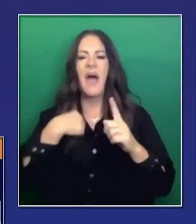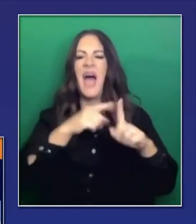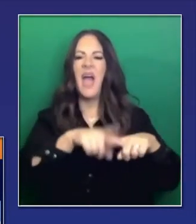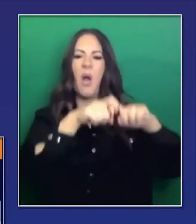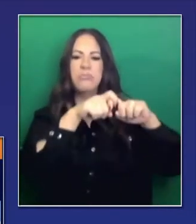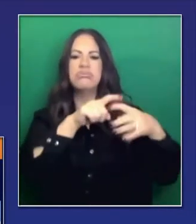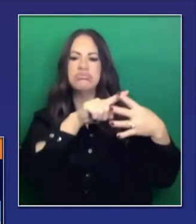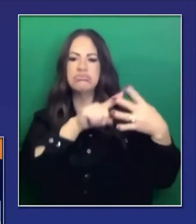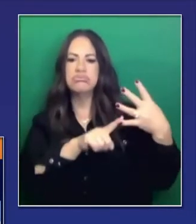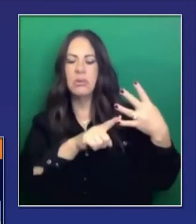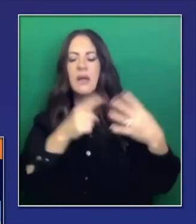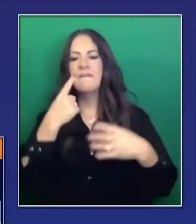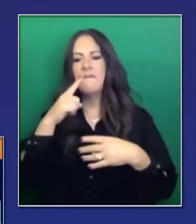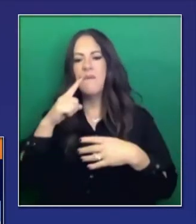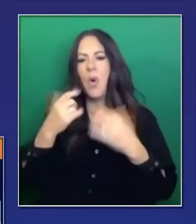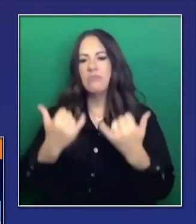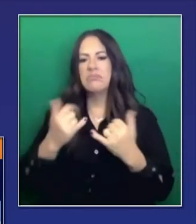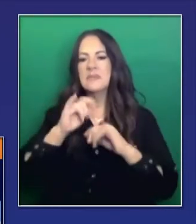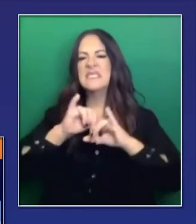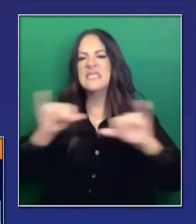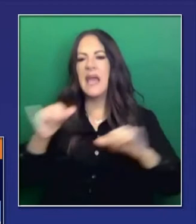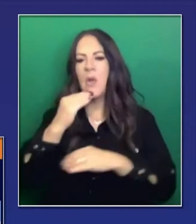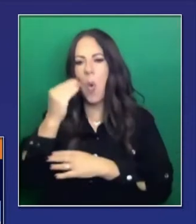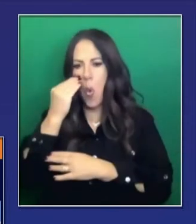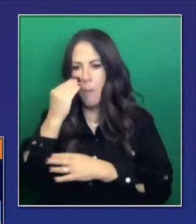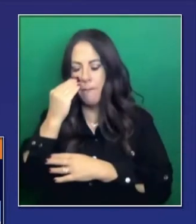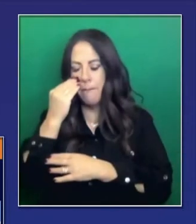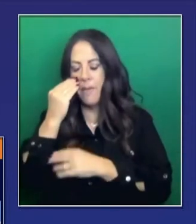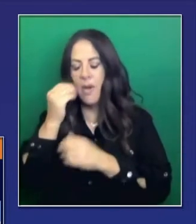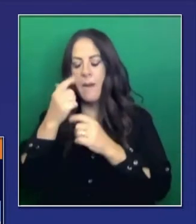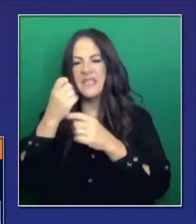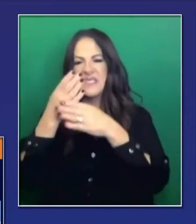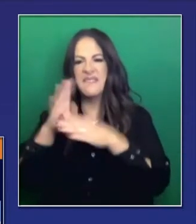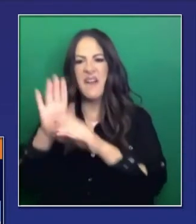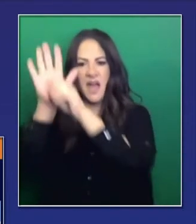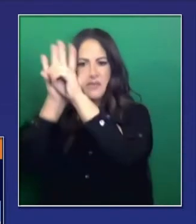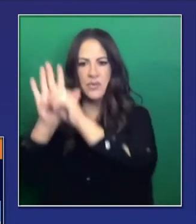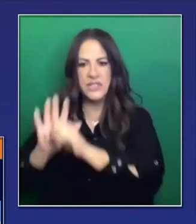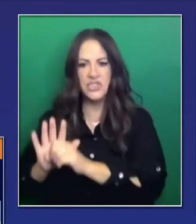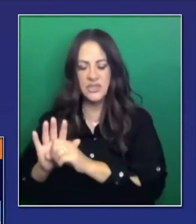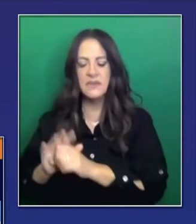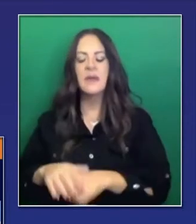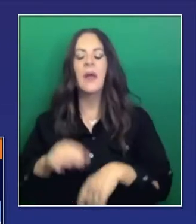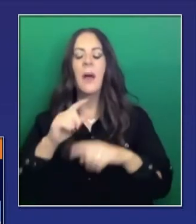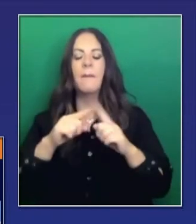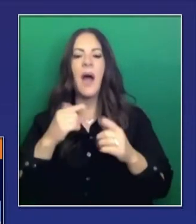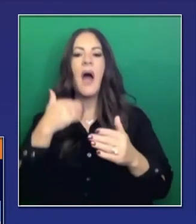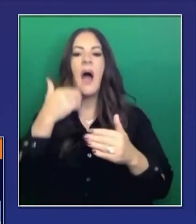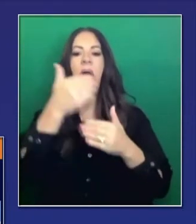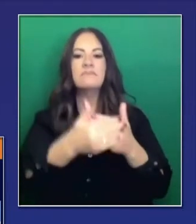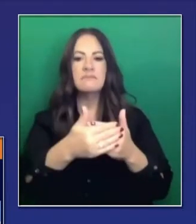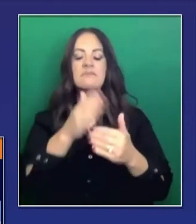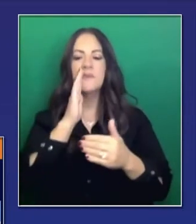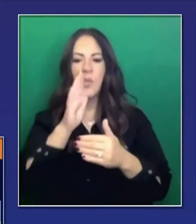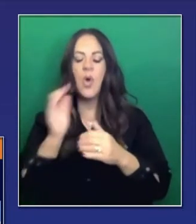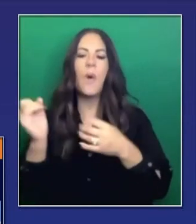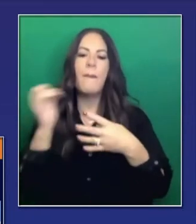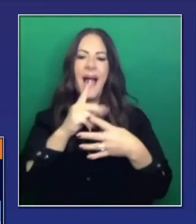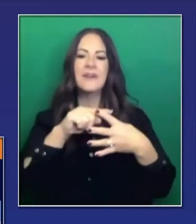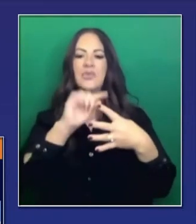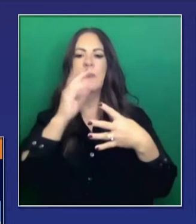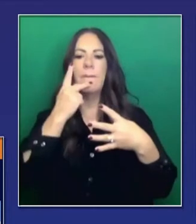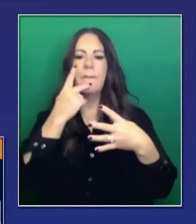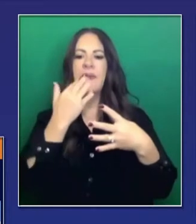orden de quedarse en casa y comenzar la nueva fase de reaperturas en fases. Y aquí pueden